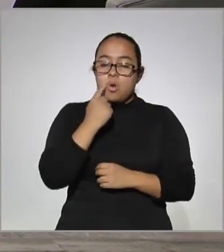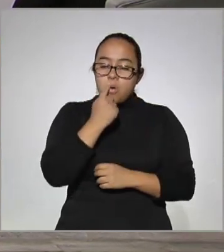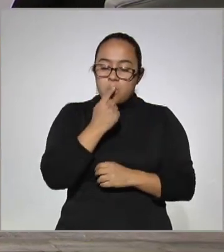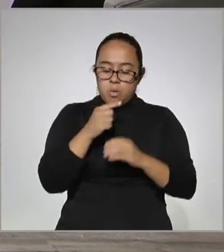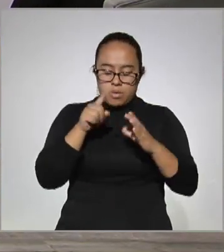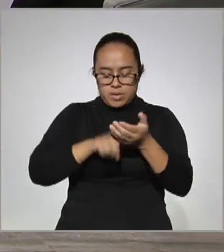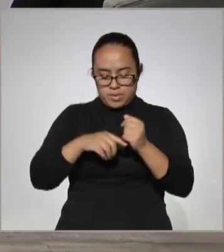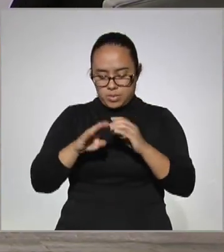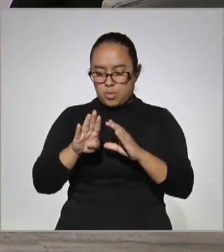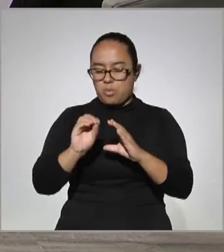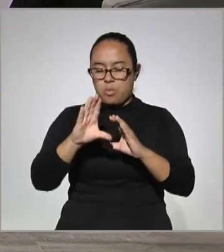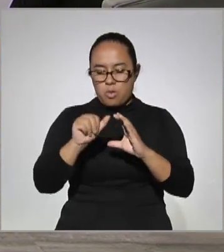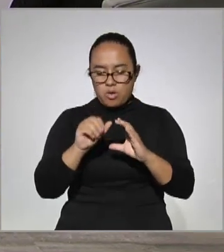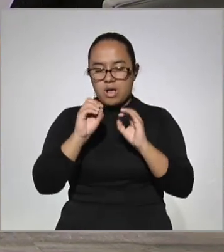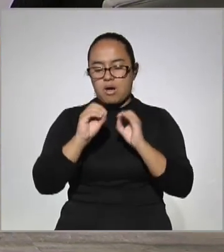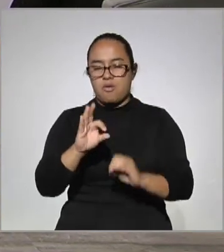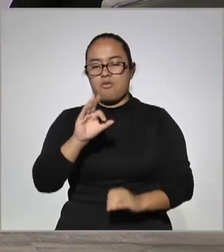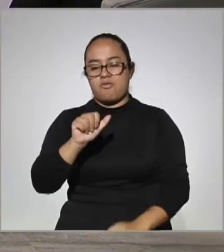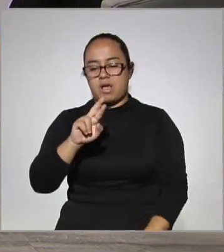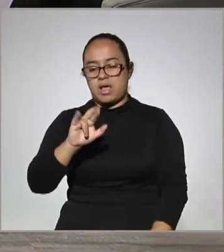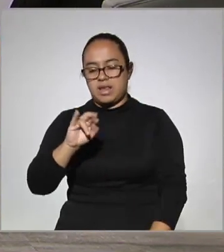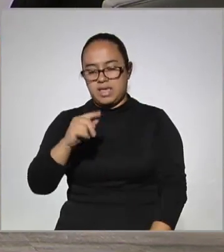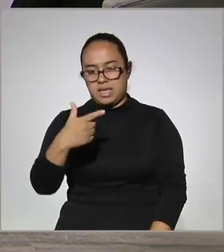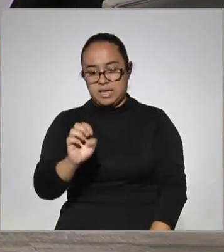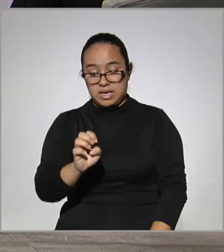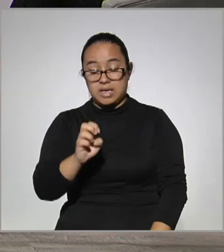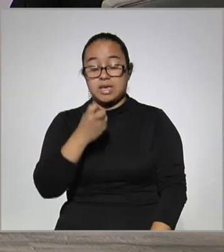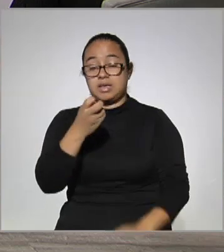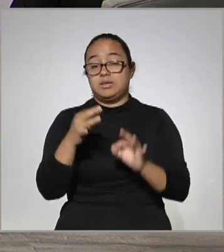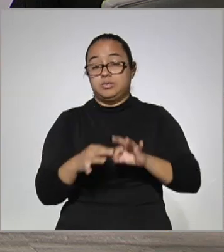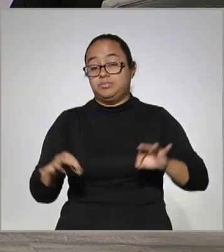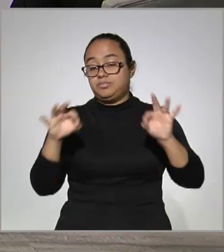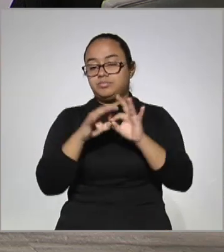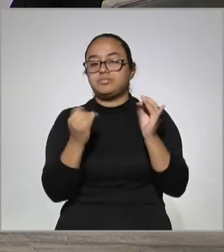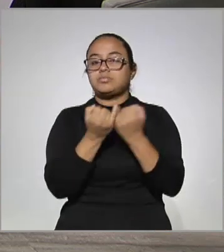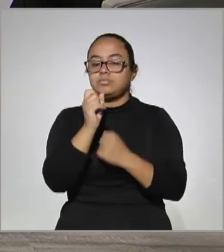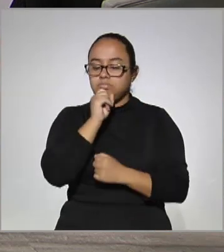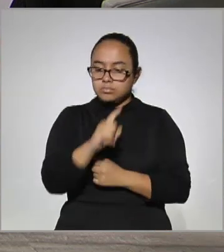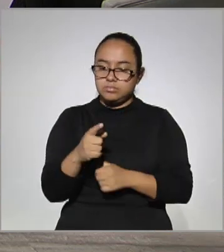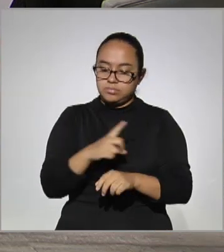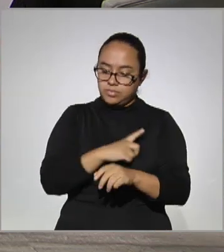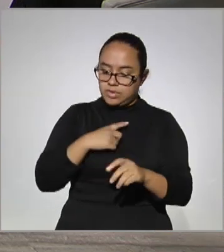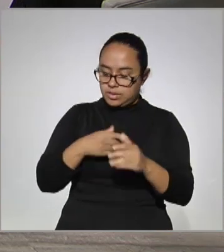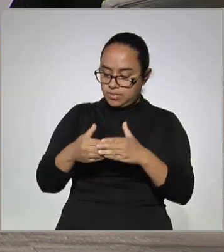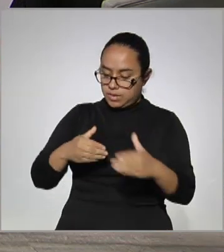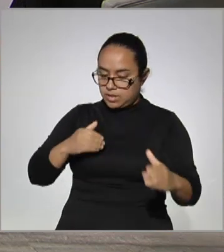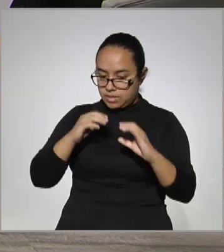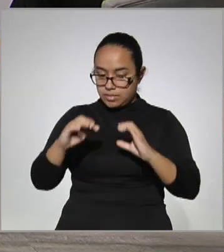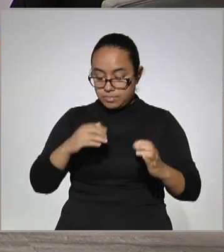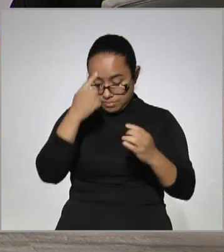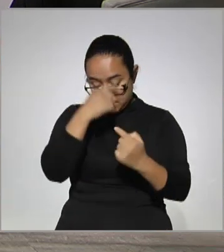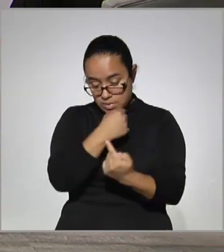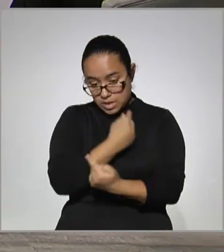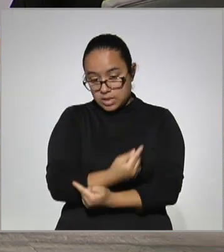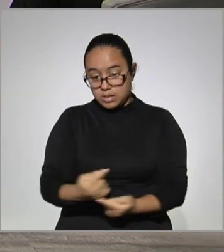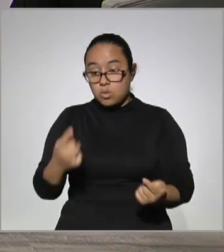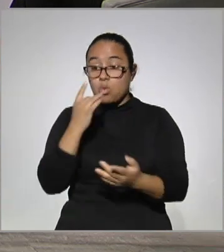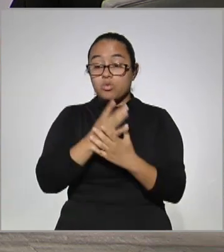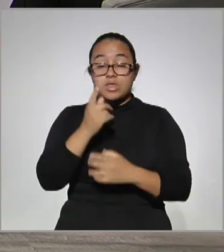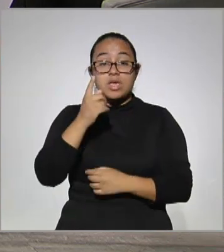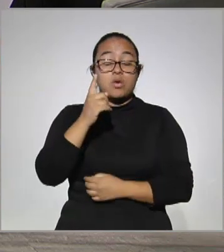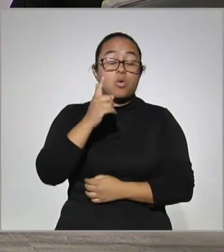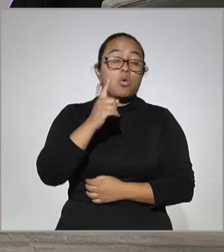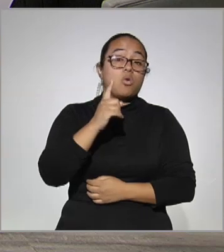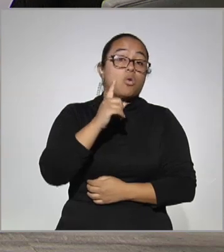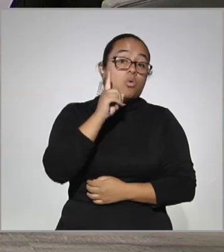la faringe, que es también importante, y por eso también la importancia en la prevención para los niños, no solamente las niñas.